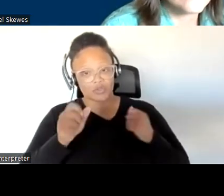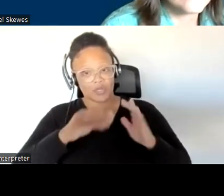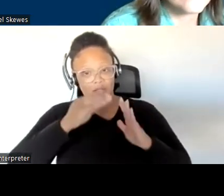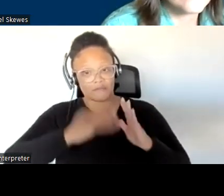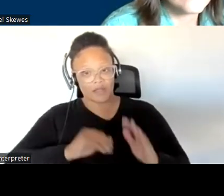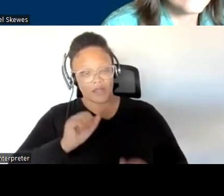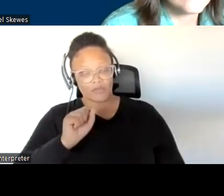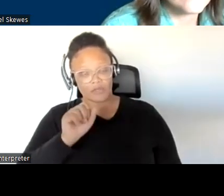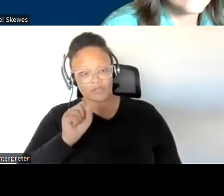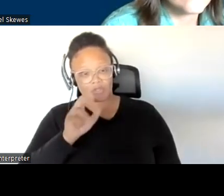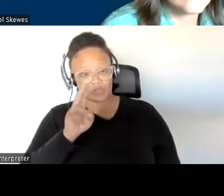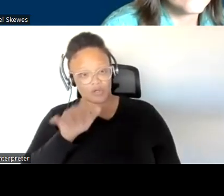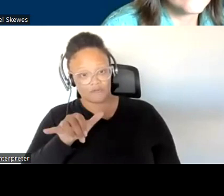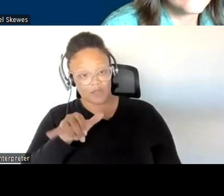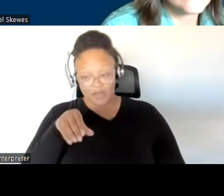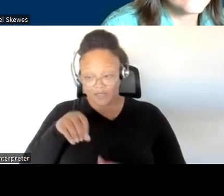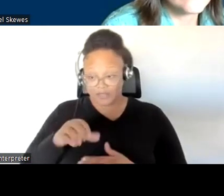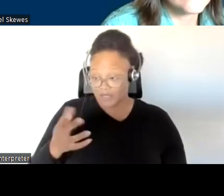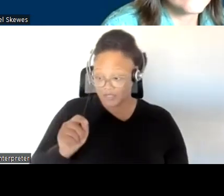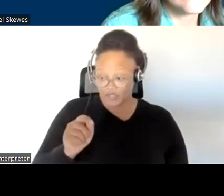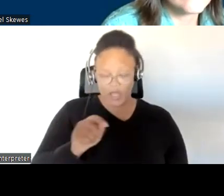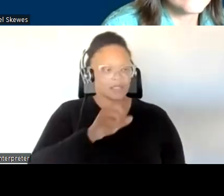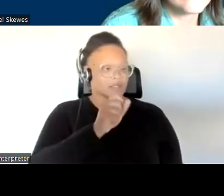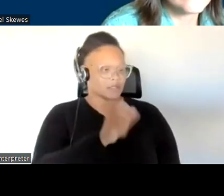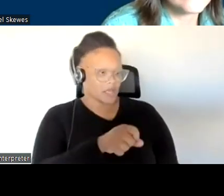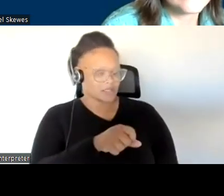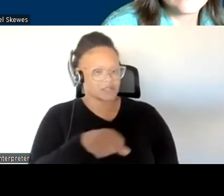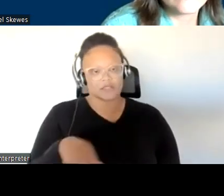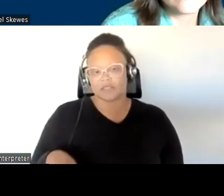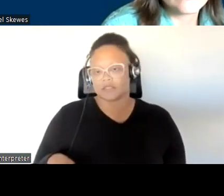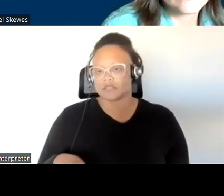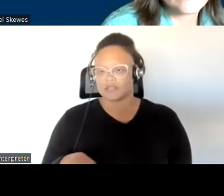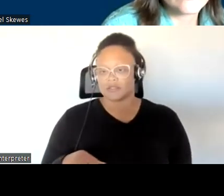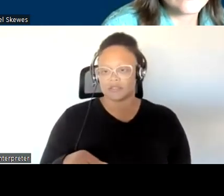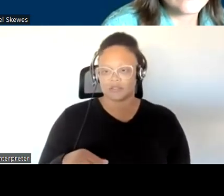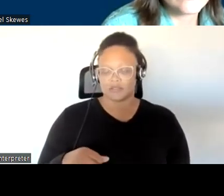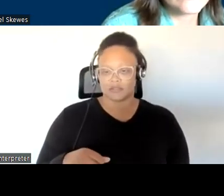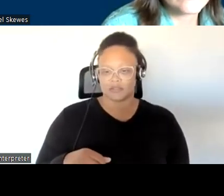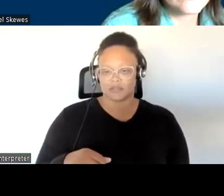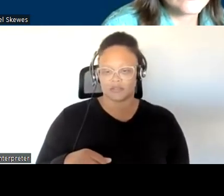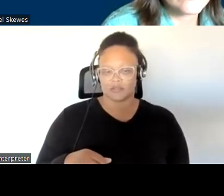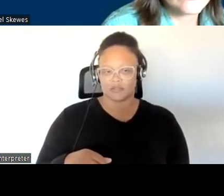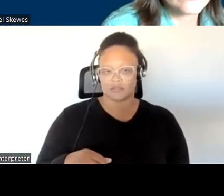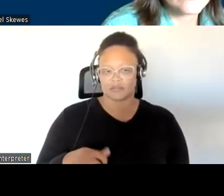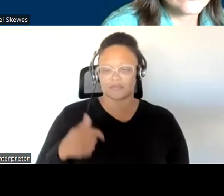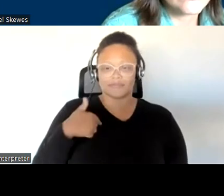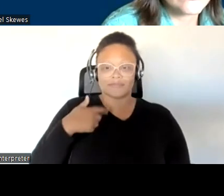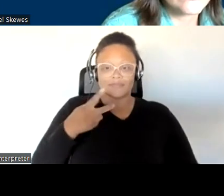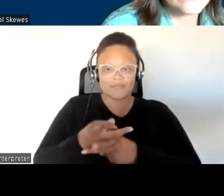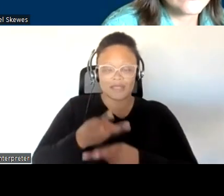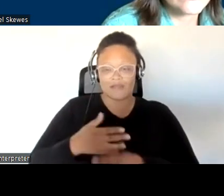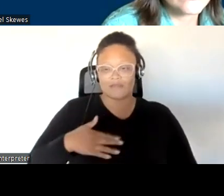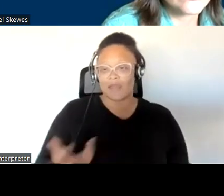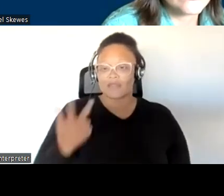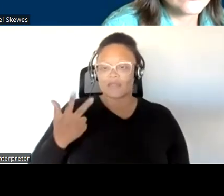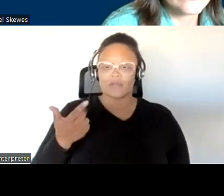Ok. sí. Y ¿qué le iba a decir? Pues yo cuido mis 3 nietos. Yo no tengo licencia, yo tengo como que 3